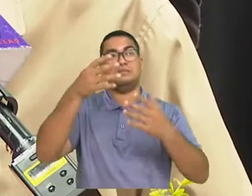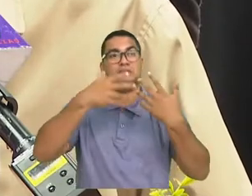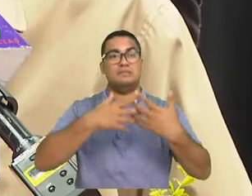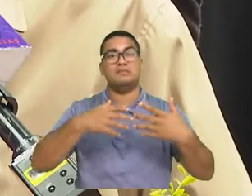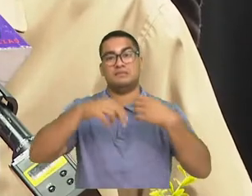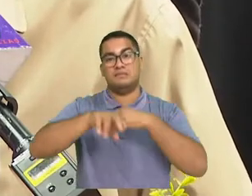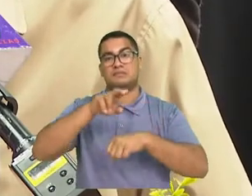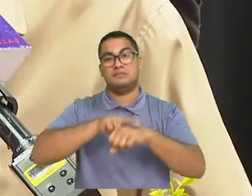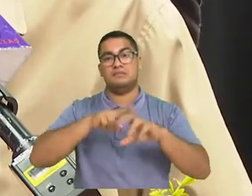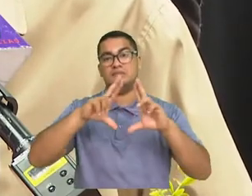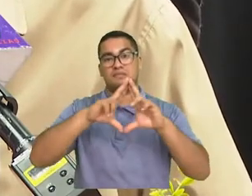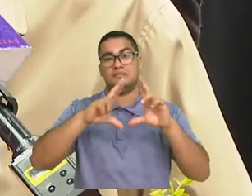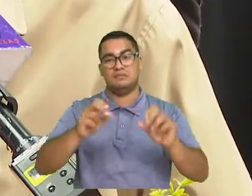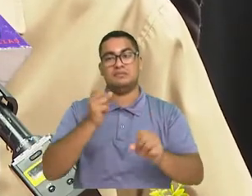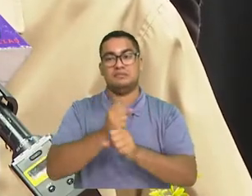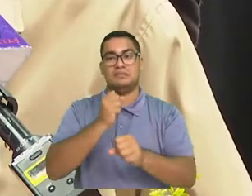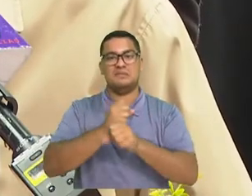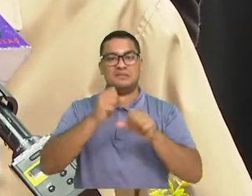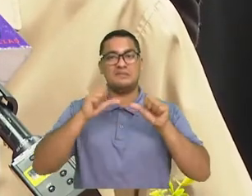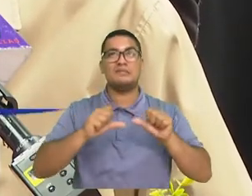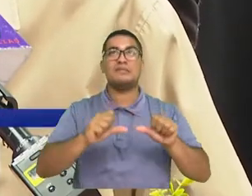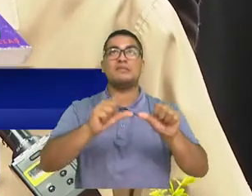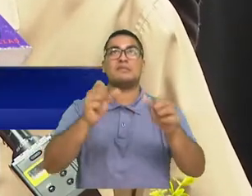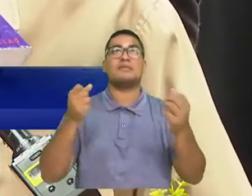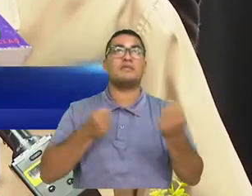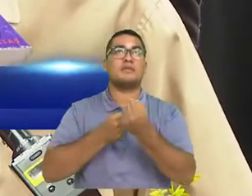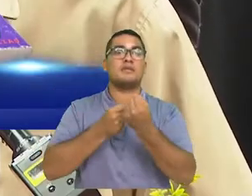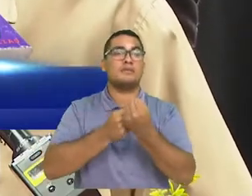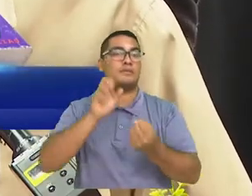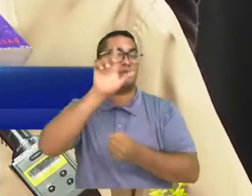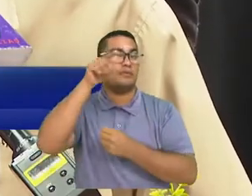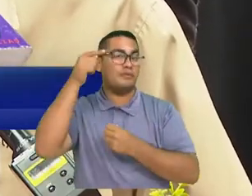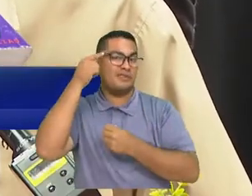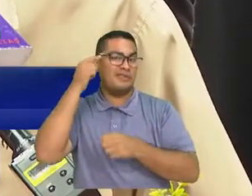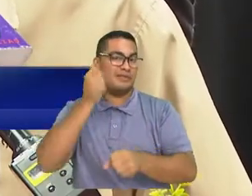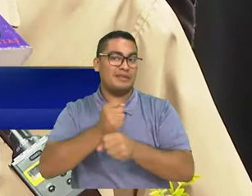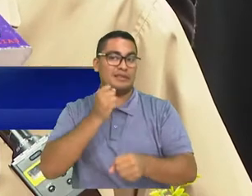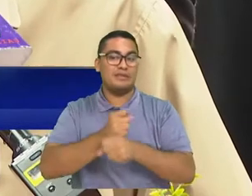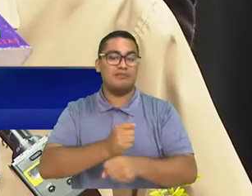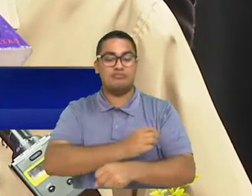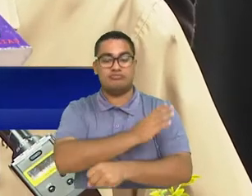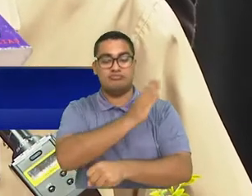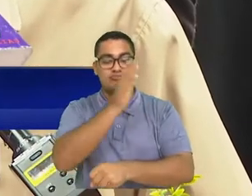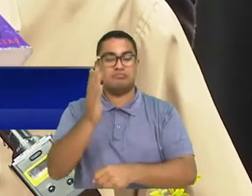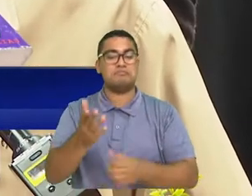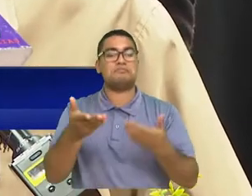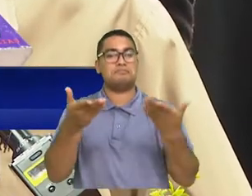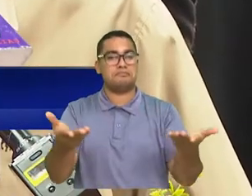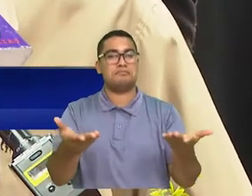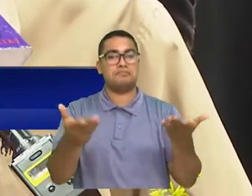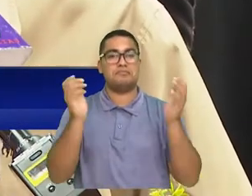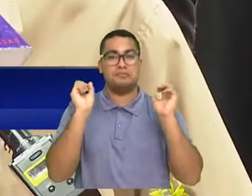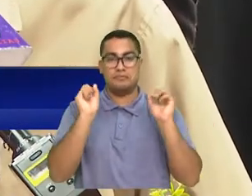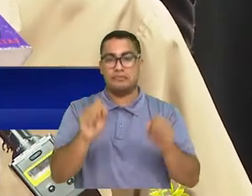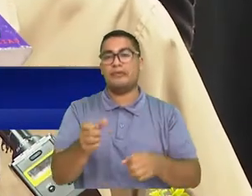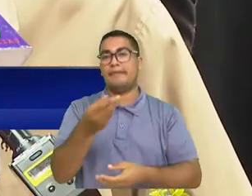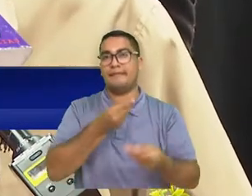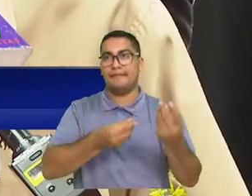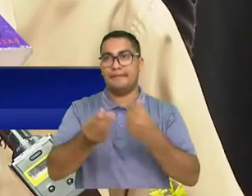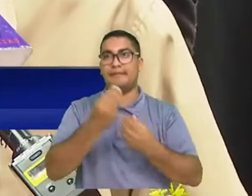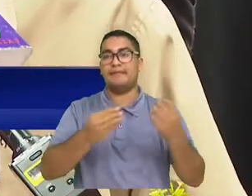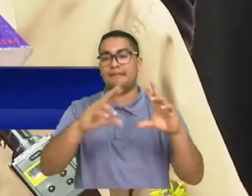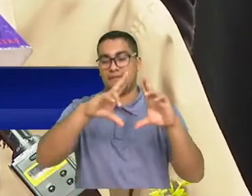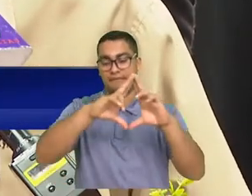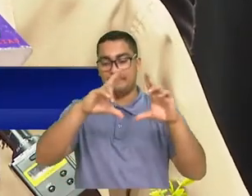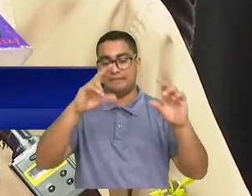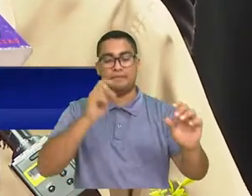trabajando, apoyando a nuestro gobierno, trabajando las 24 horas para que la economía siga